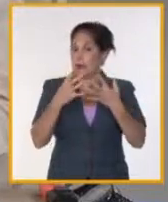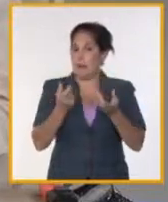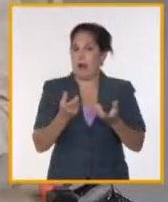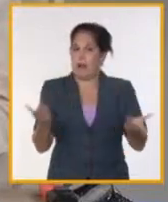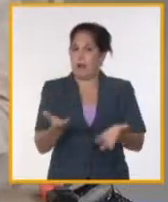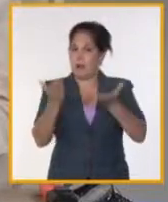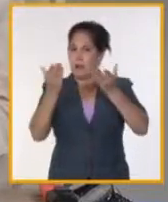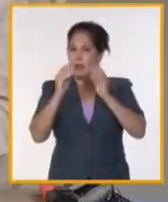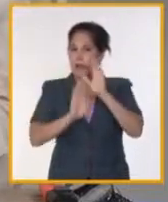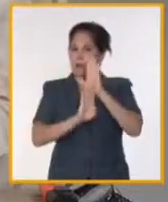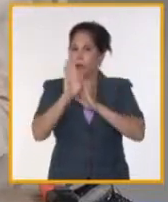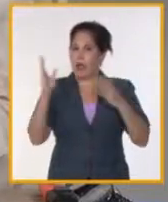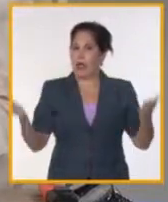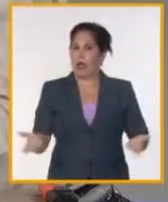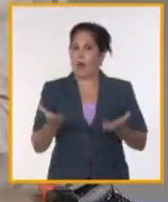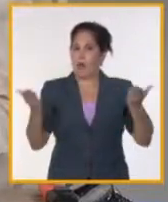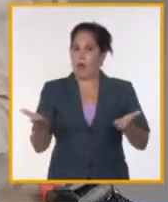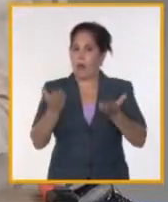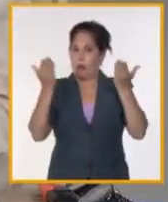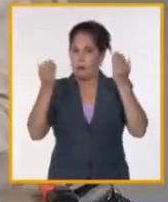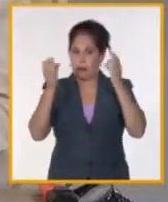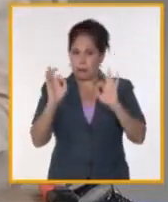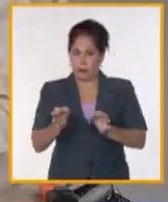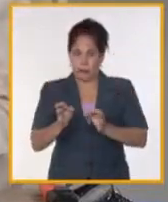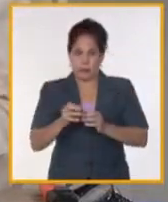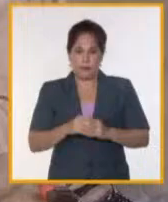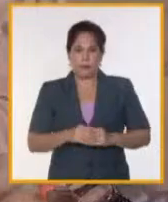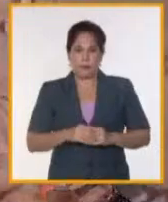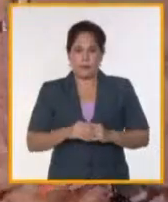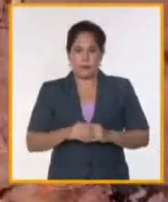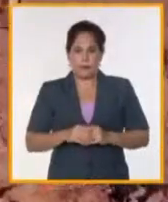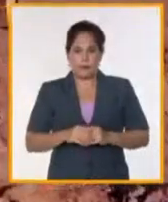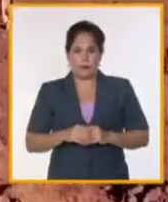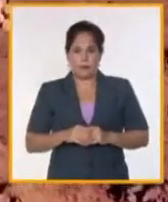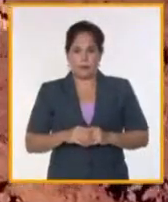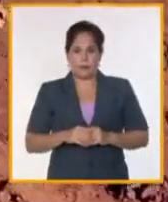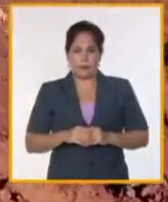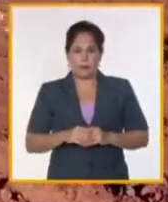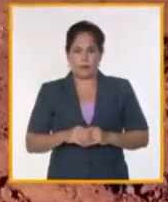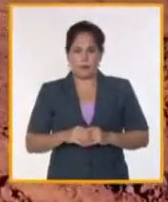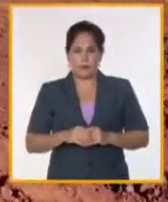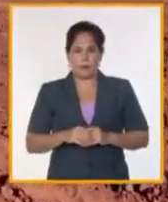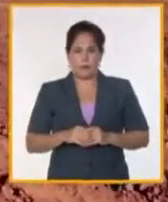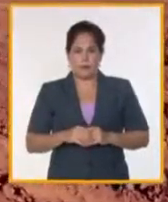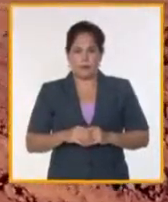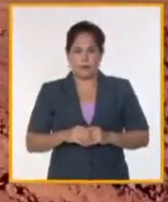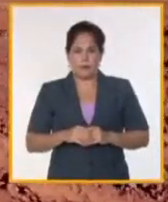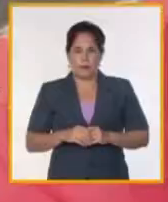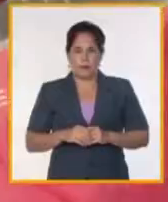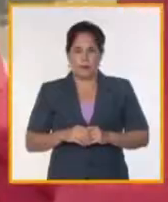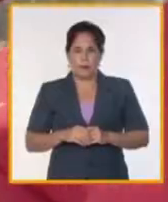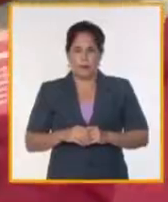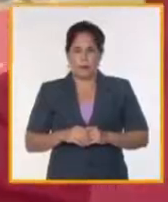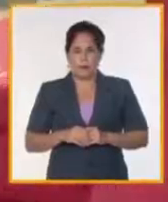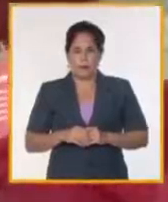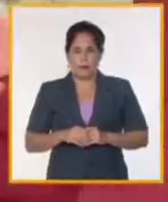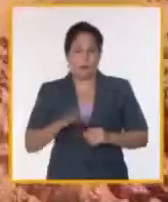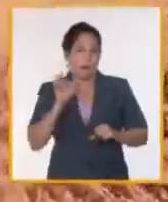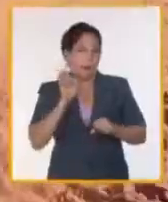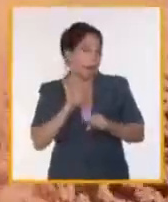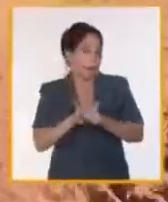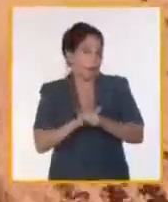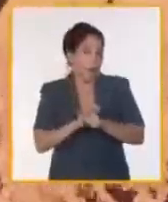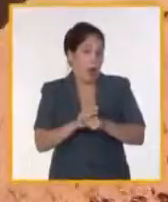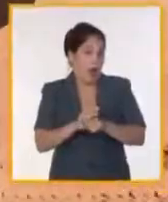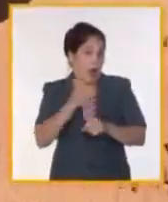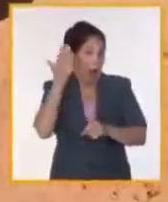muy importantes para la economía del país. Por tanto, desde que comenzó nuestra historia, el